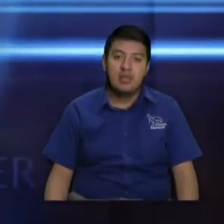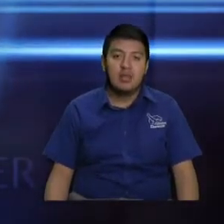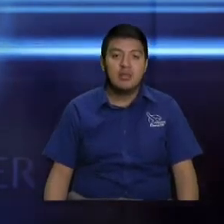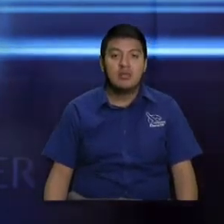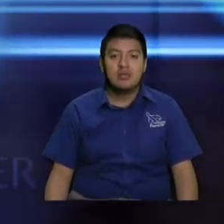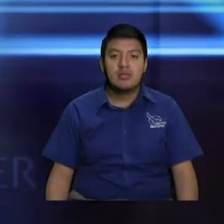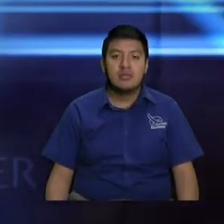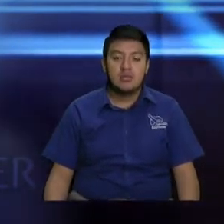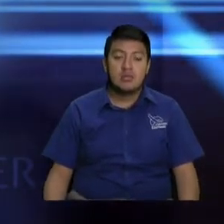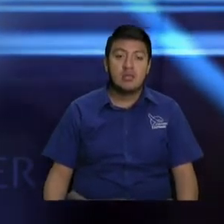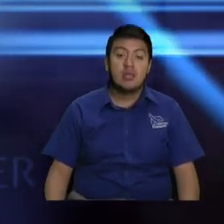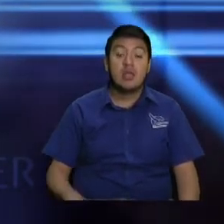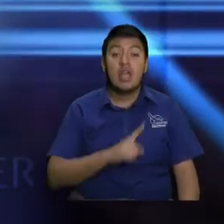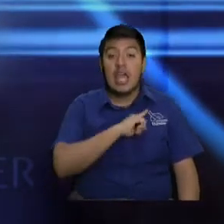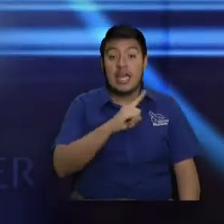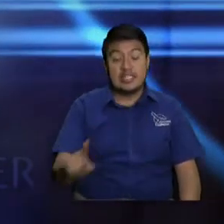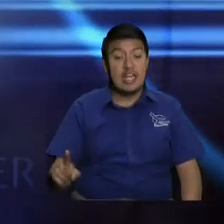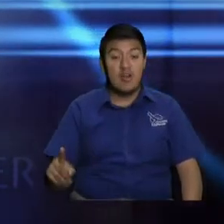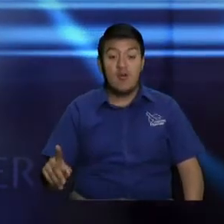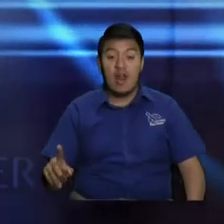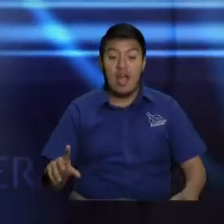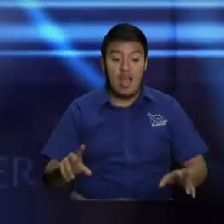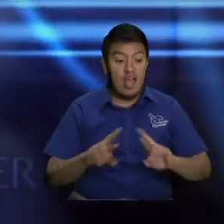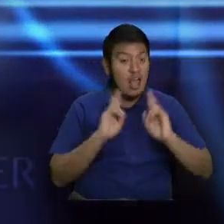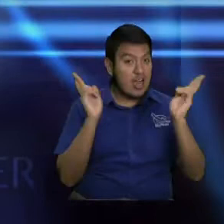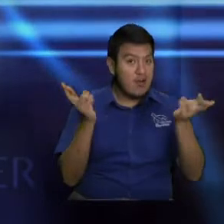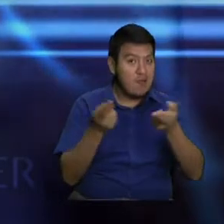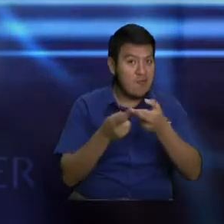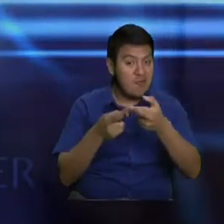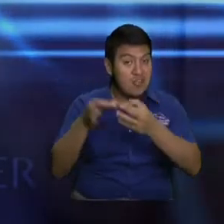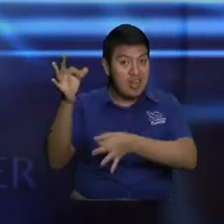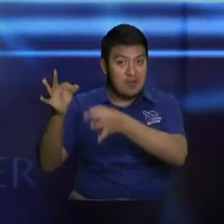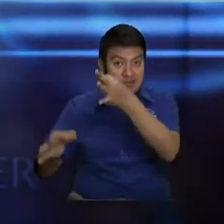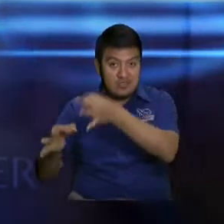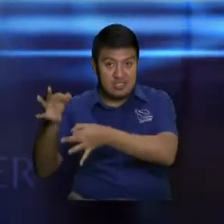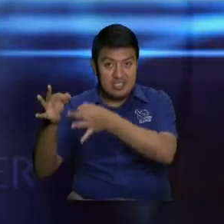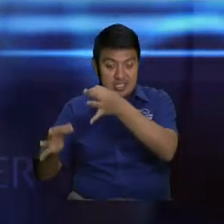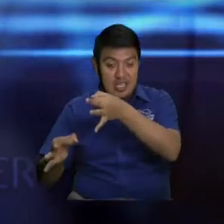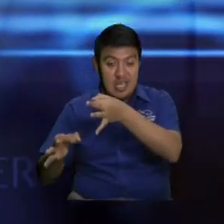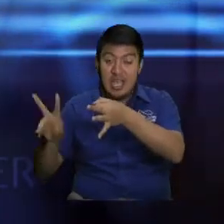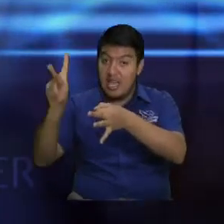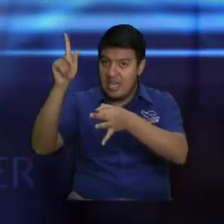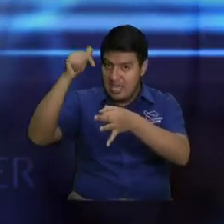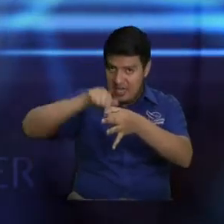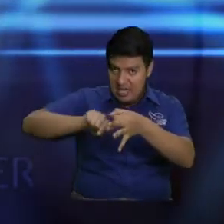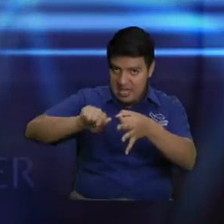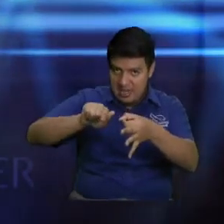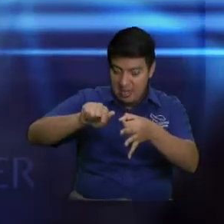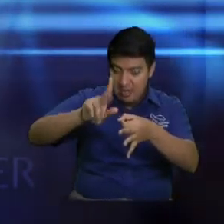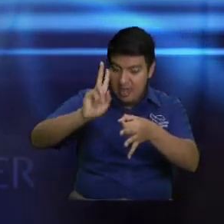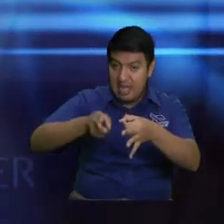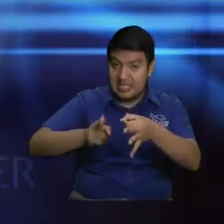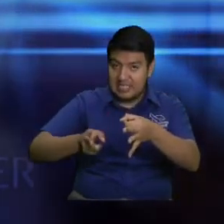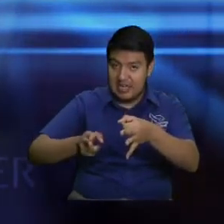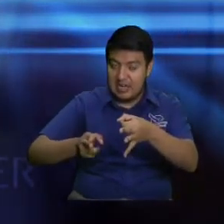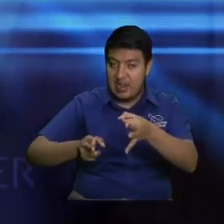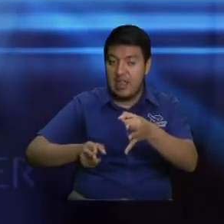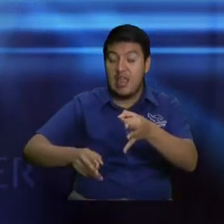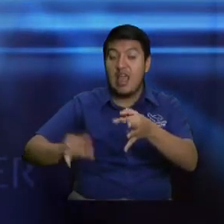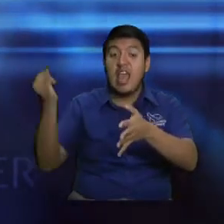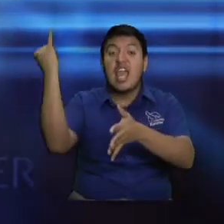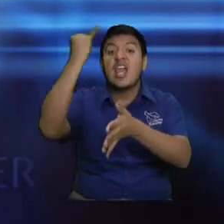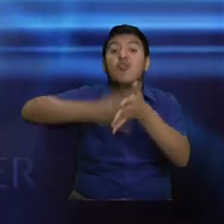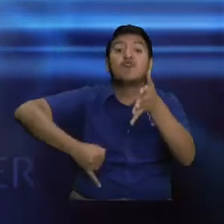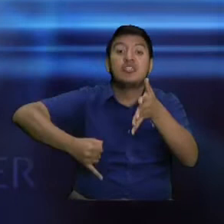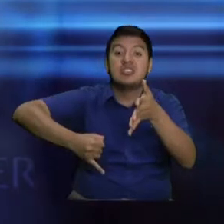Estar en la comunión con hermanos de la justicia y ahí mismo hacer la injusticia a otro, porque eso ya es iniquidad.